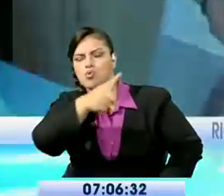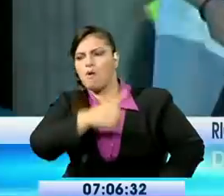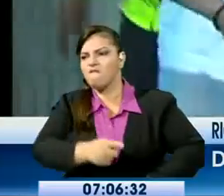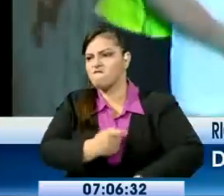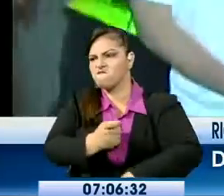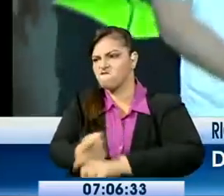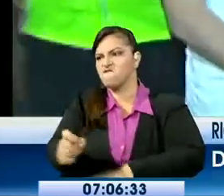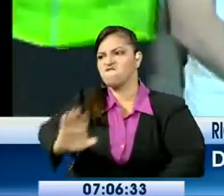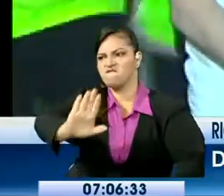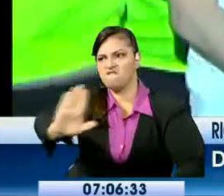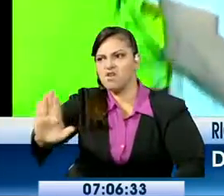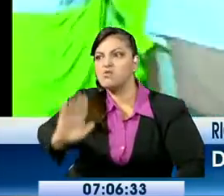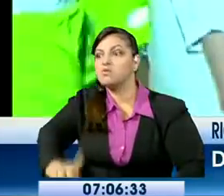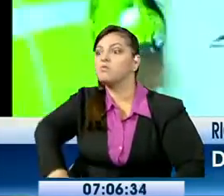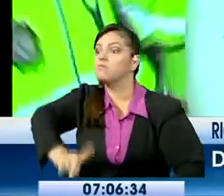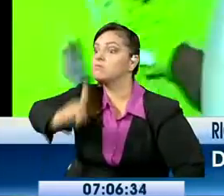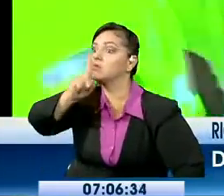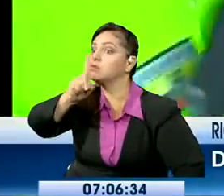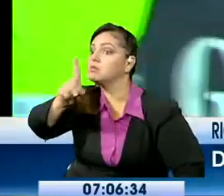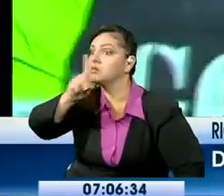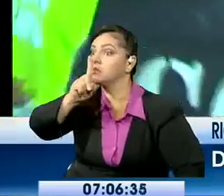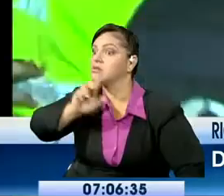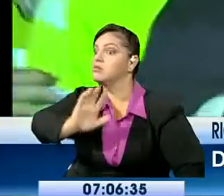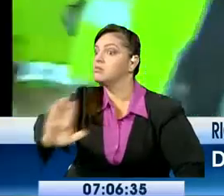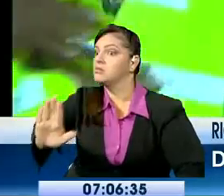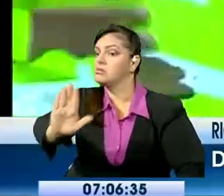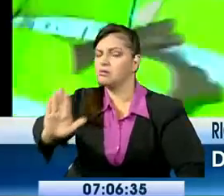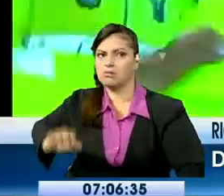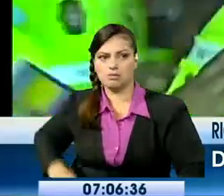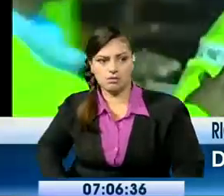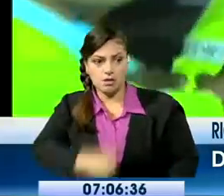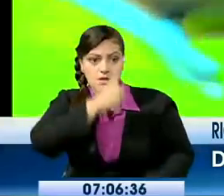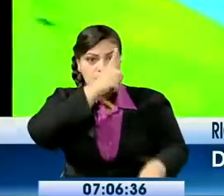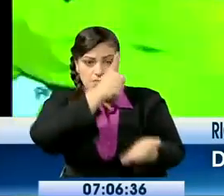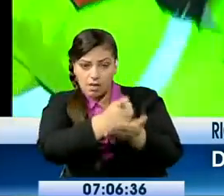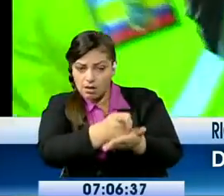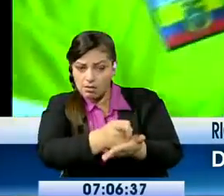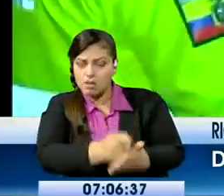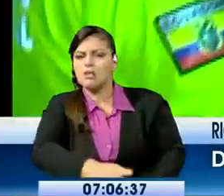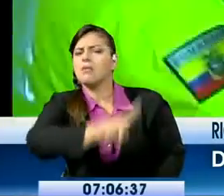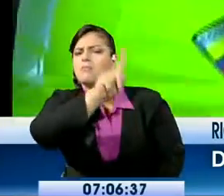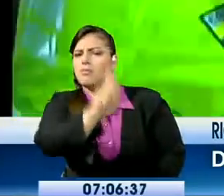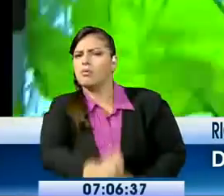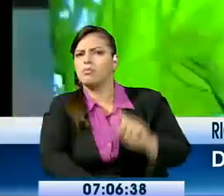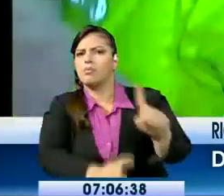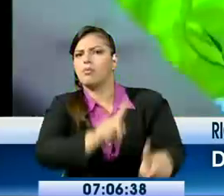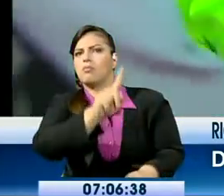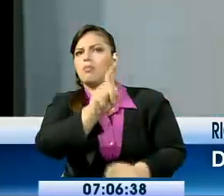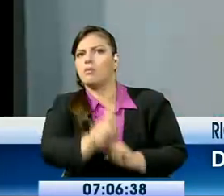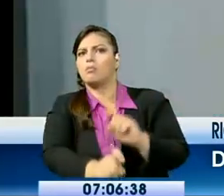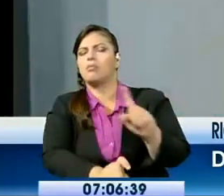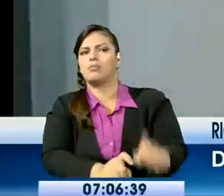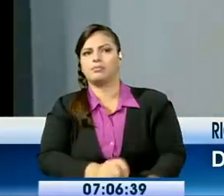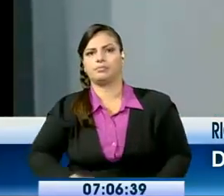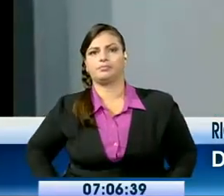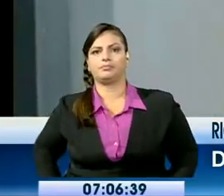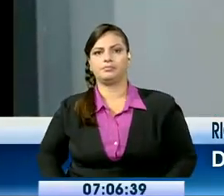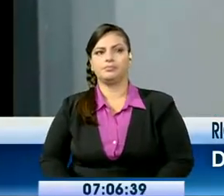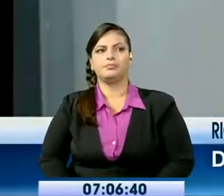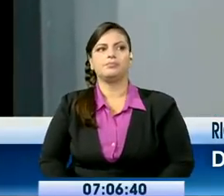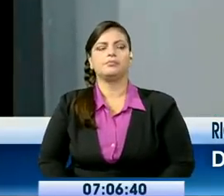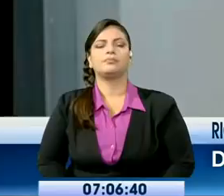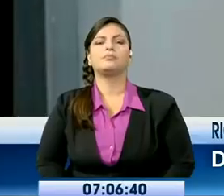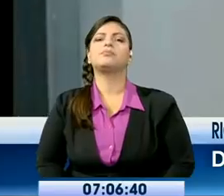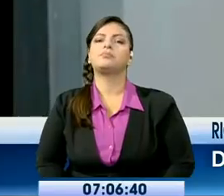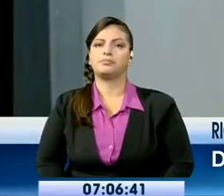Aún no cumple el primero de los 6 años de su sentencia por el delito de asociación ilícita que también alcanzó a su